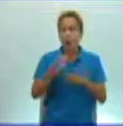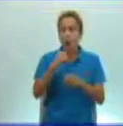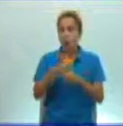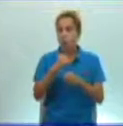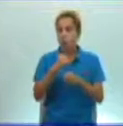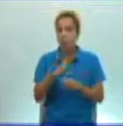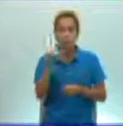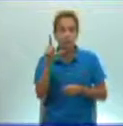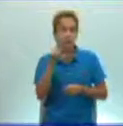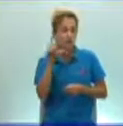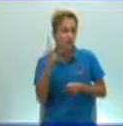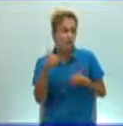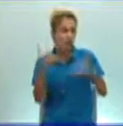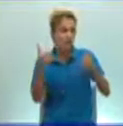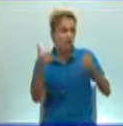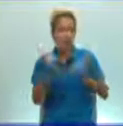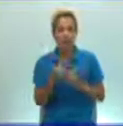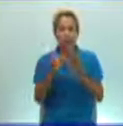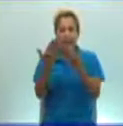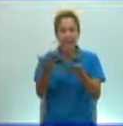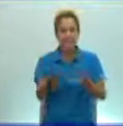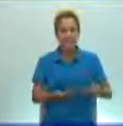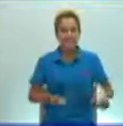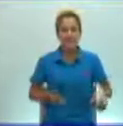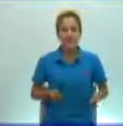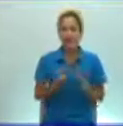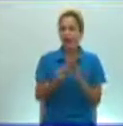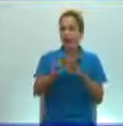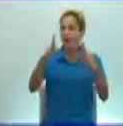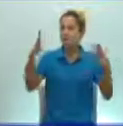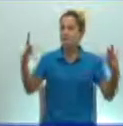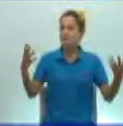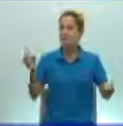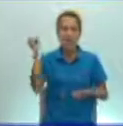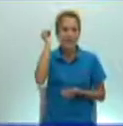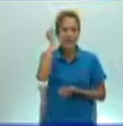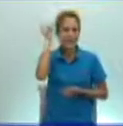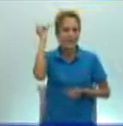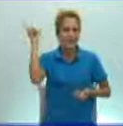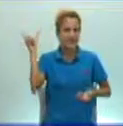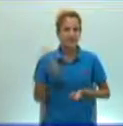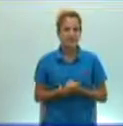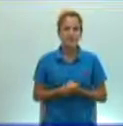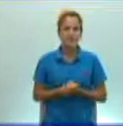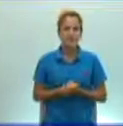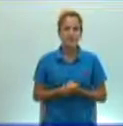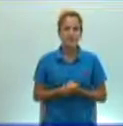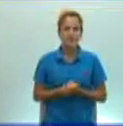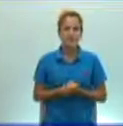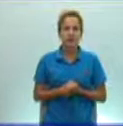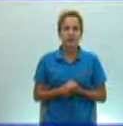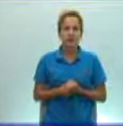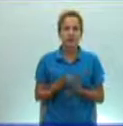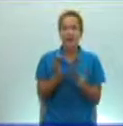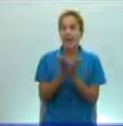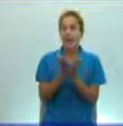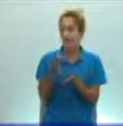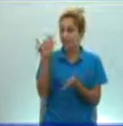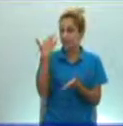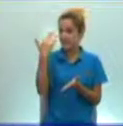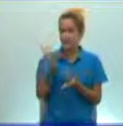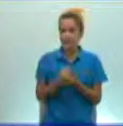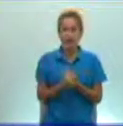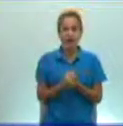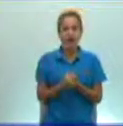lenguaje invita a la grandiosidad del pensamiento. En la emisión anterior les